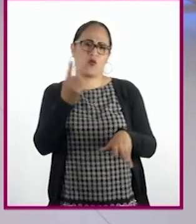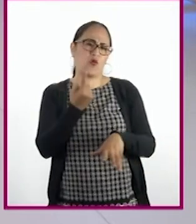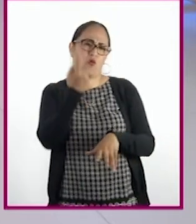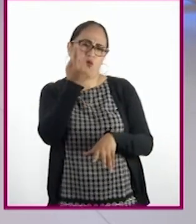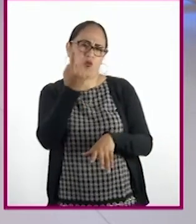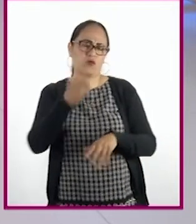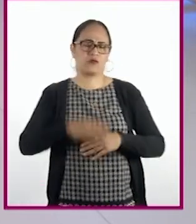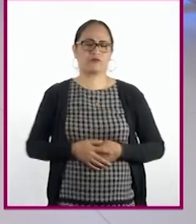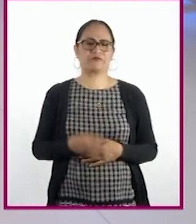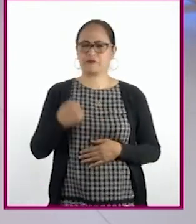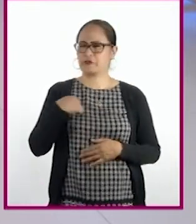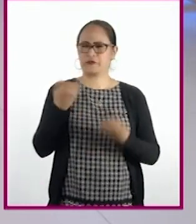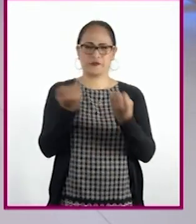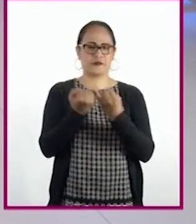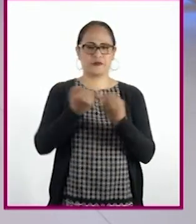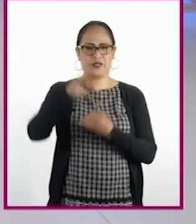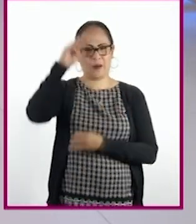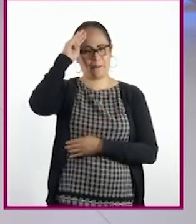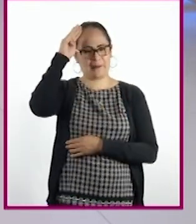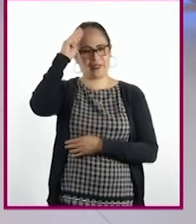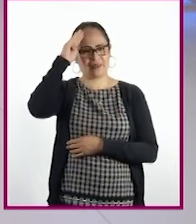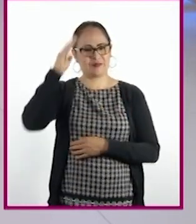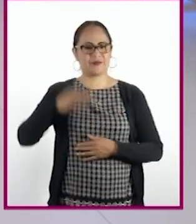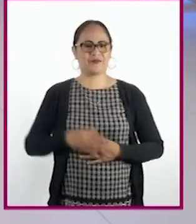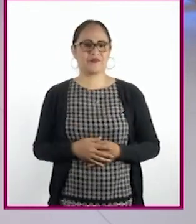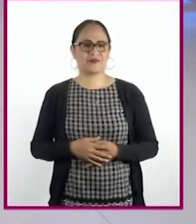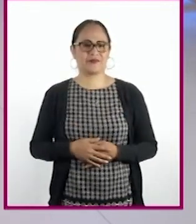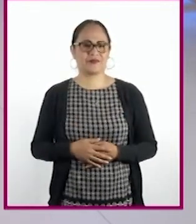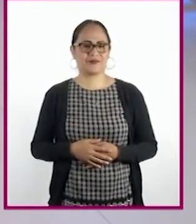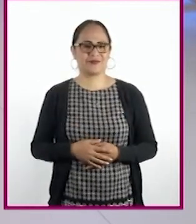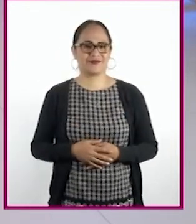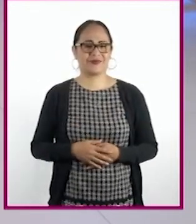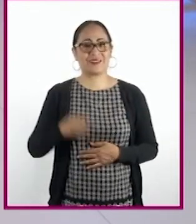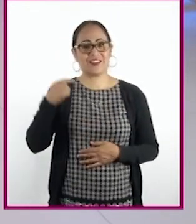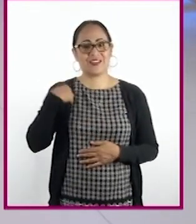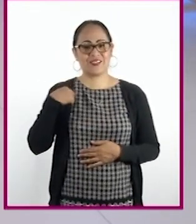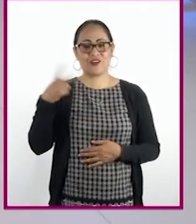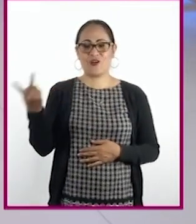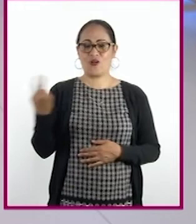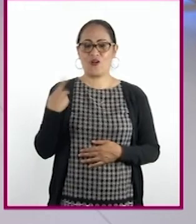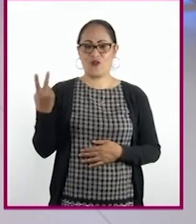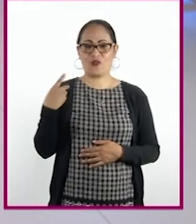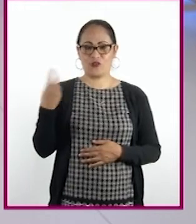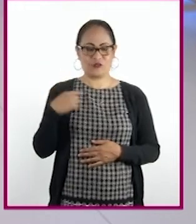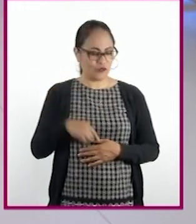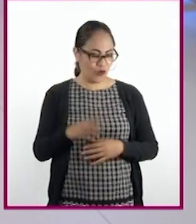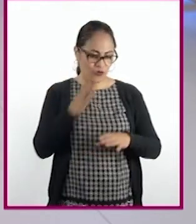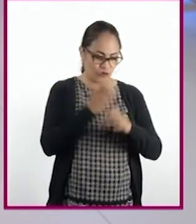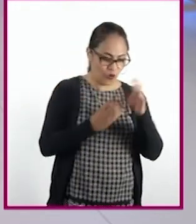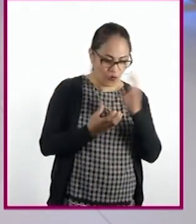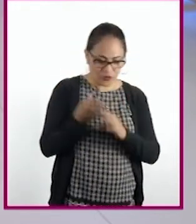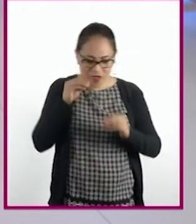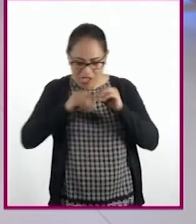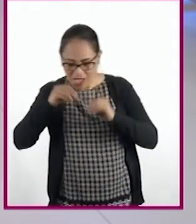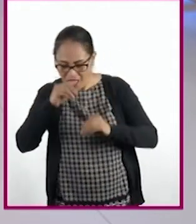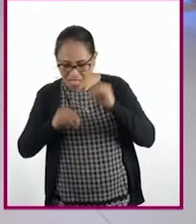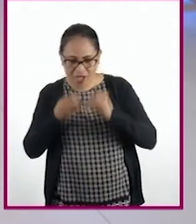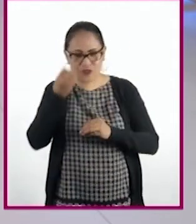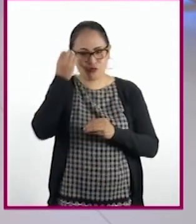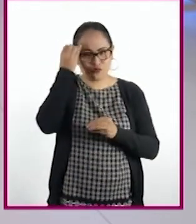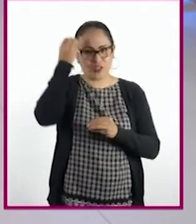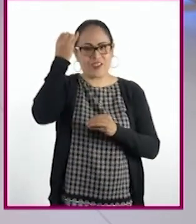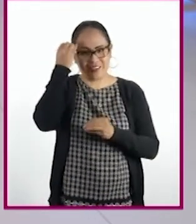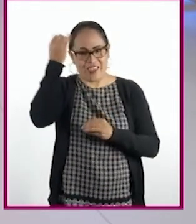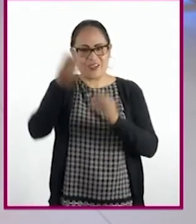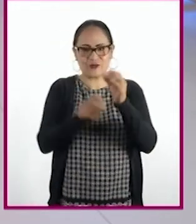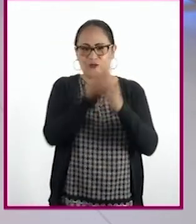Eso mismo pensé. Es que andamos con el síndrome del innovador tecnológico. Ándale, el síndrome del